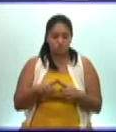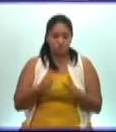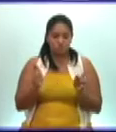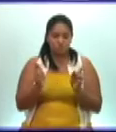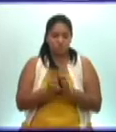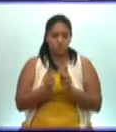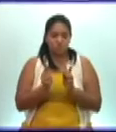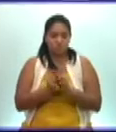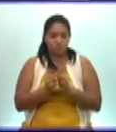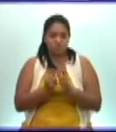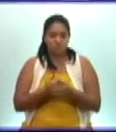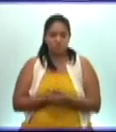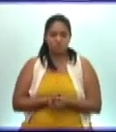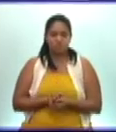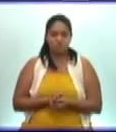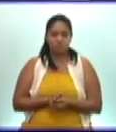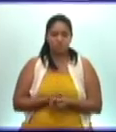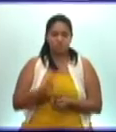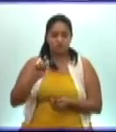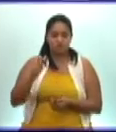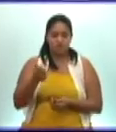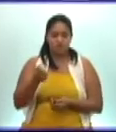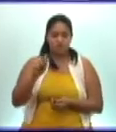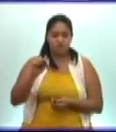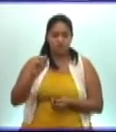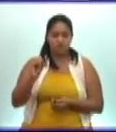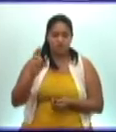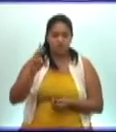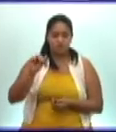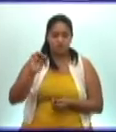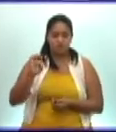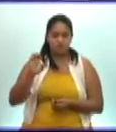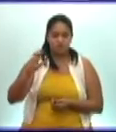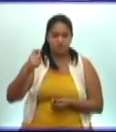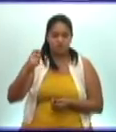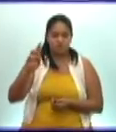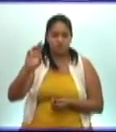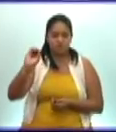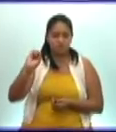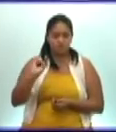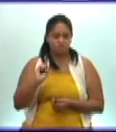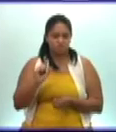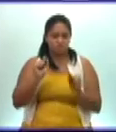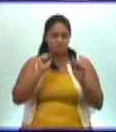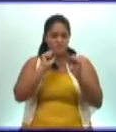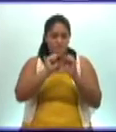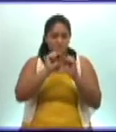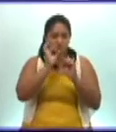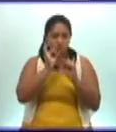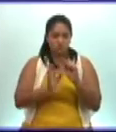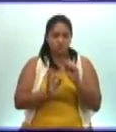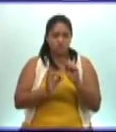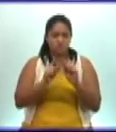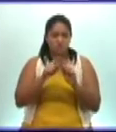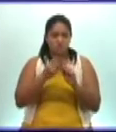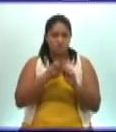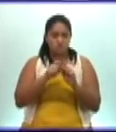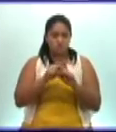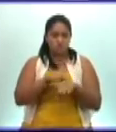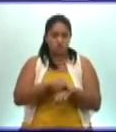metro, nanómetros. El número de estas crestas que pasan por un punto determinado en un segundo se describe como la frecuencia de la